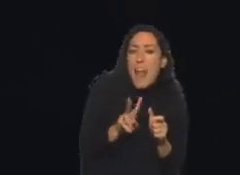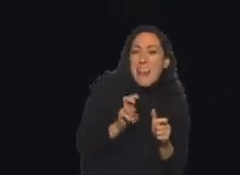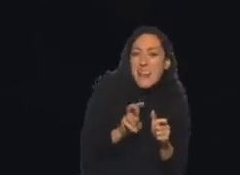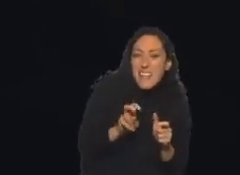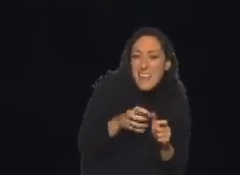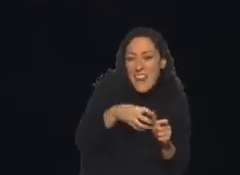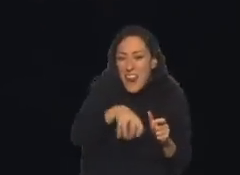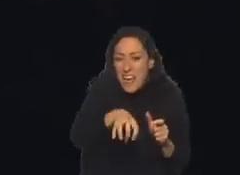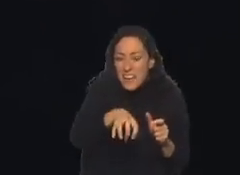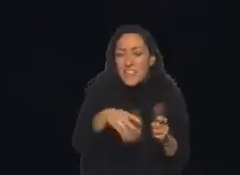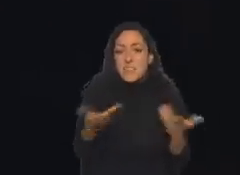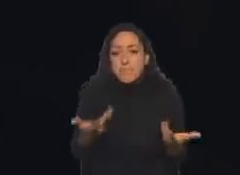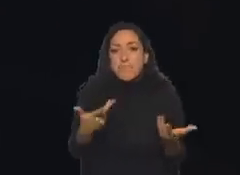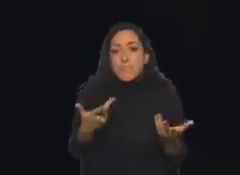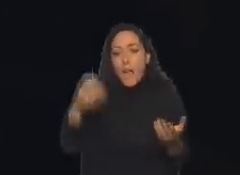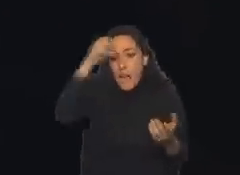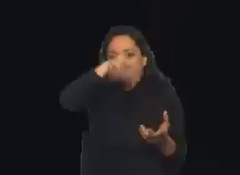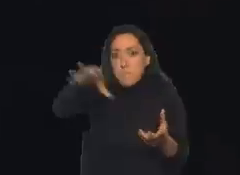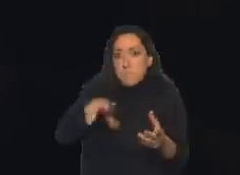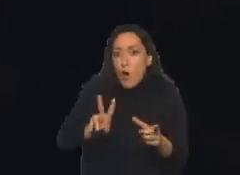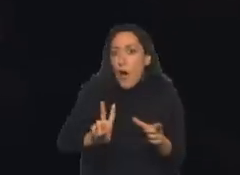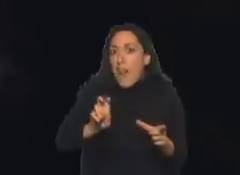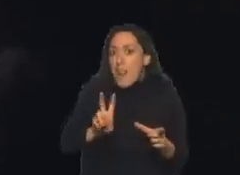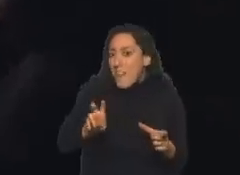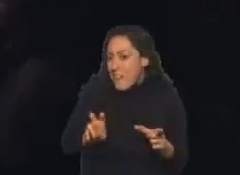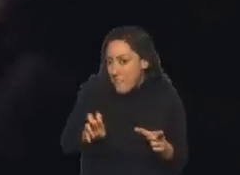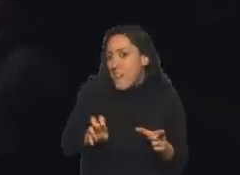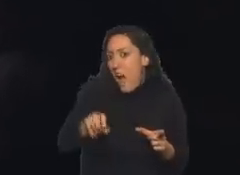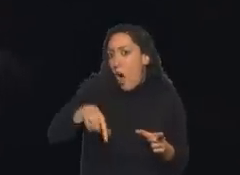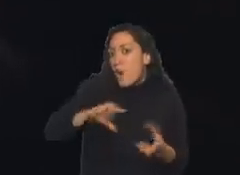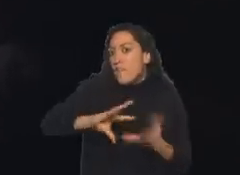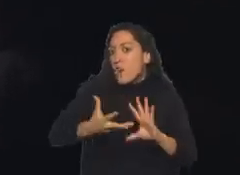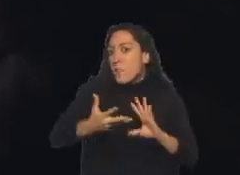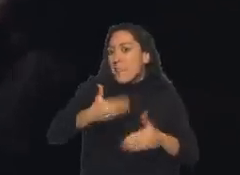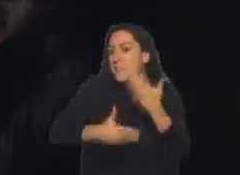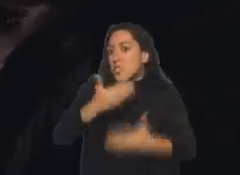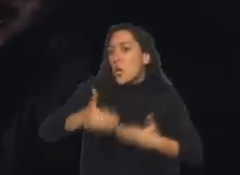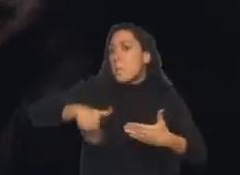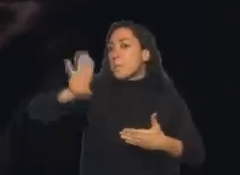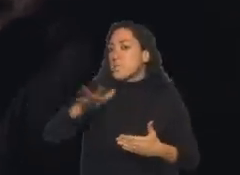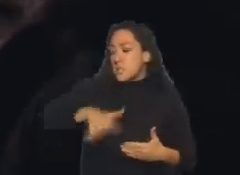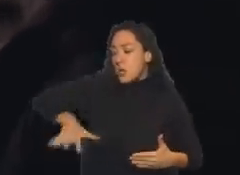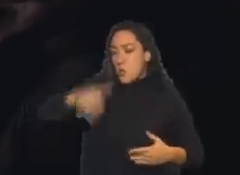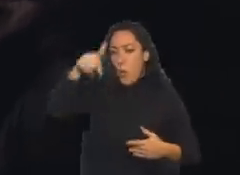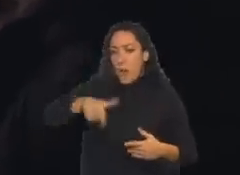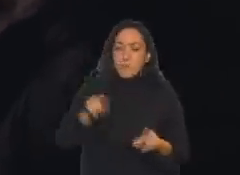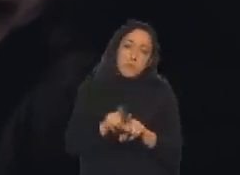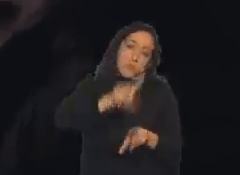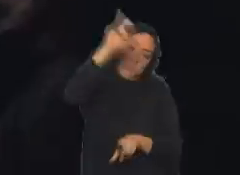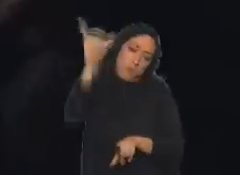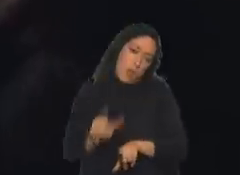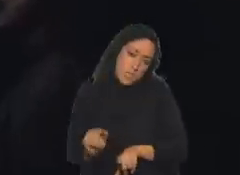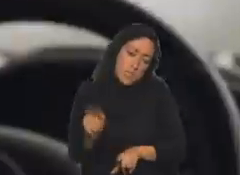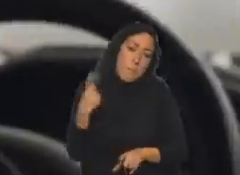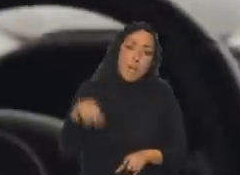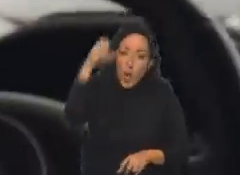Claro. El rentismo rural es la forma más desarrollada hoy acá en esta zona, como en todo el país, ¿va? Pero el